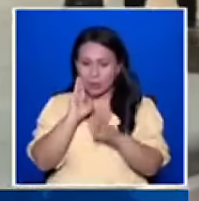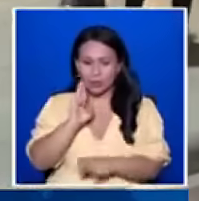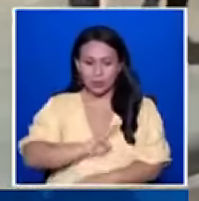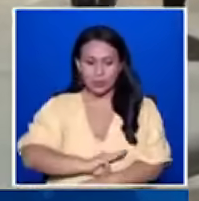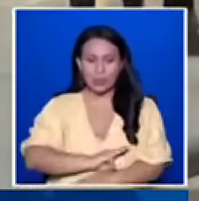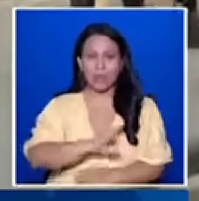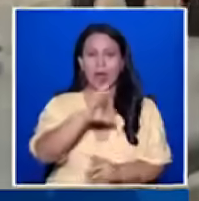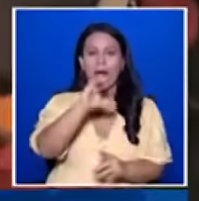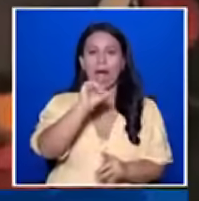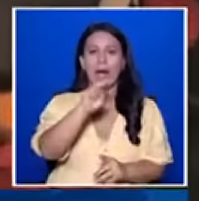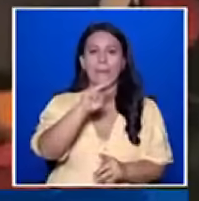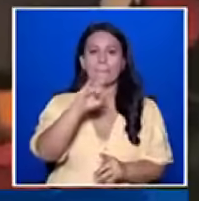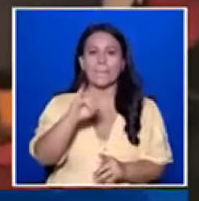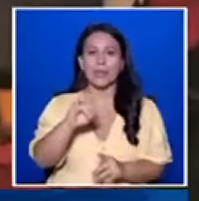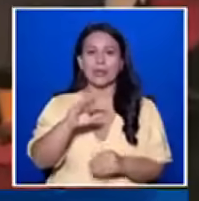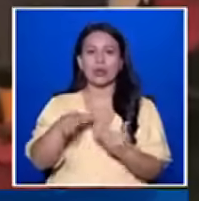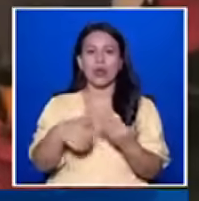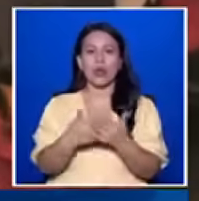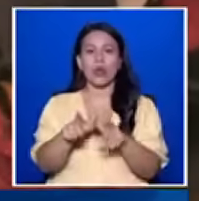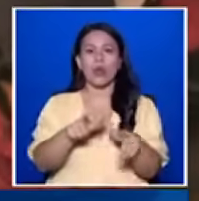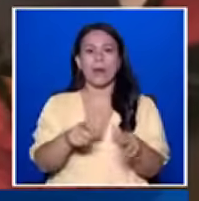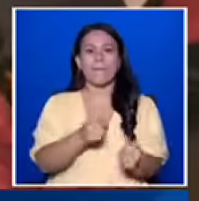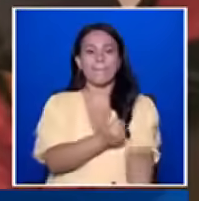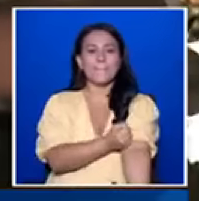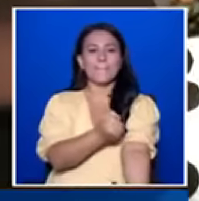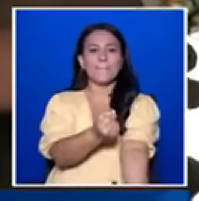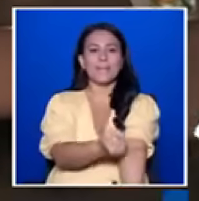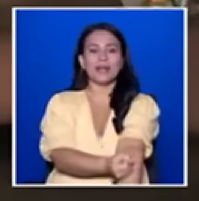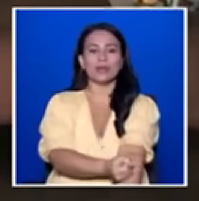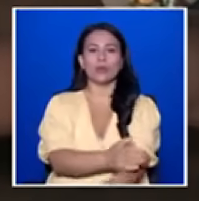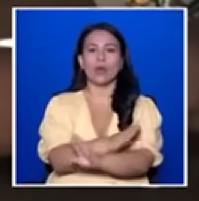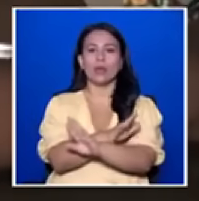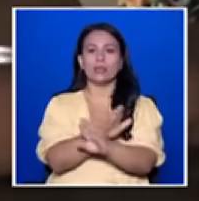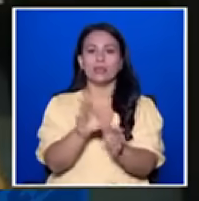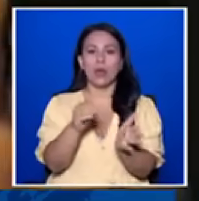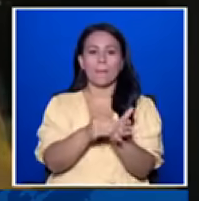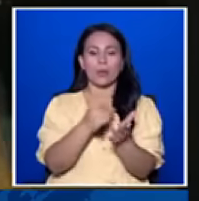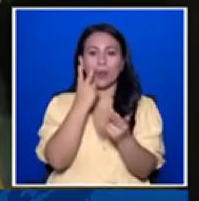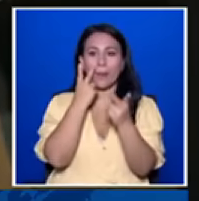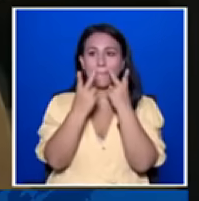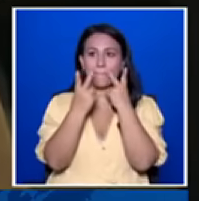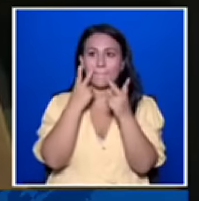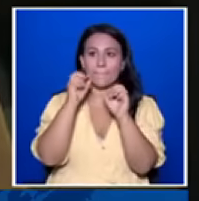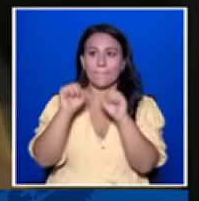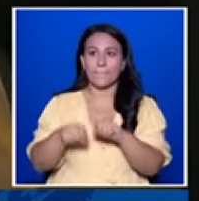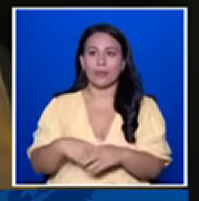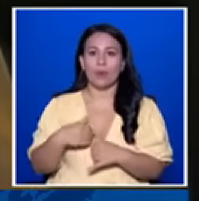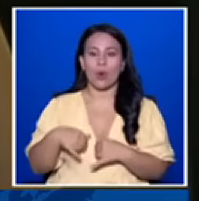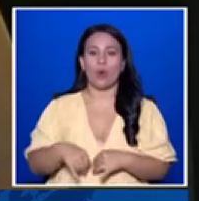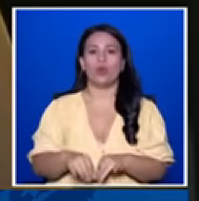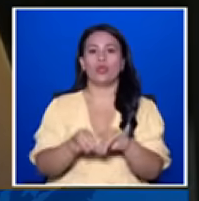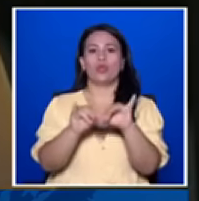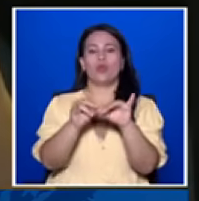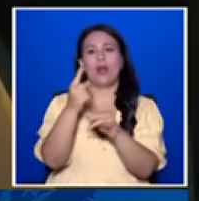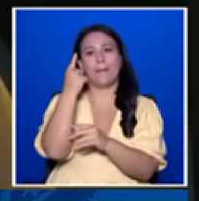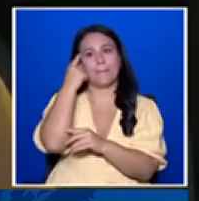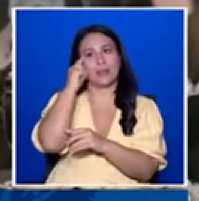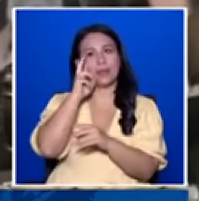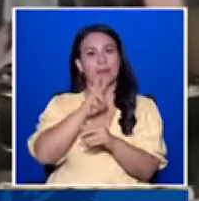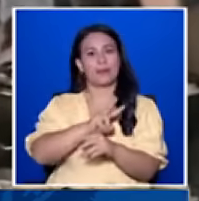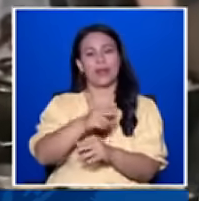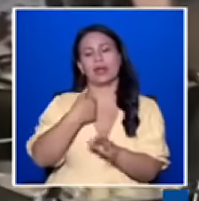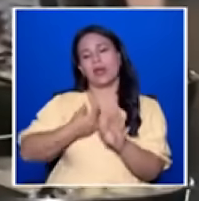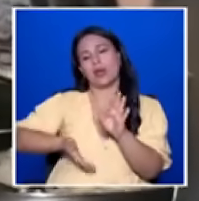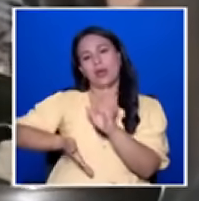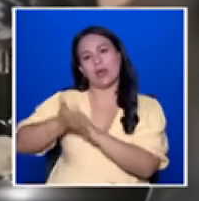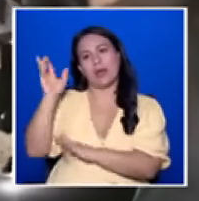Integral CAMI, ubicado en el sector de Pascuales. Vamos para el albergue y vemos que sale y ojalá podamos nosotros seguir para adelante como queremos llegar a Venezuela.